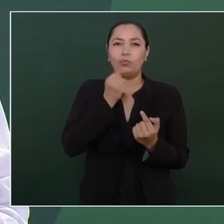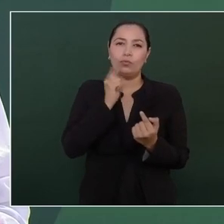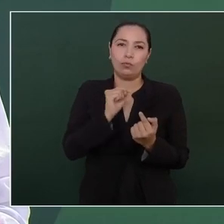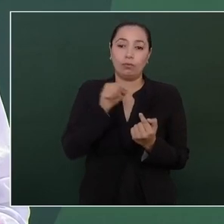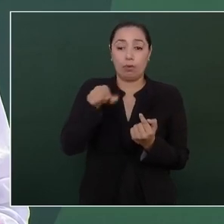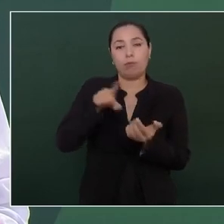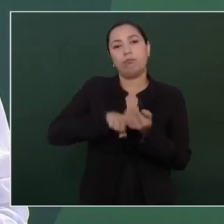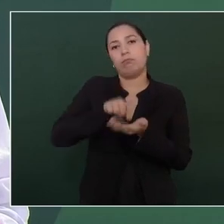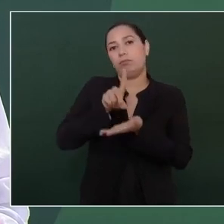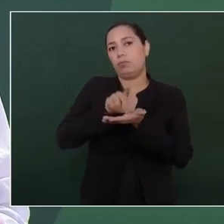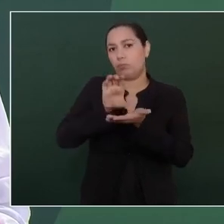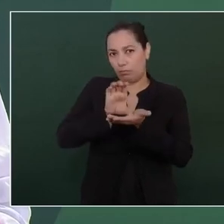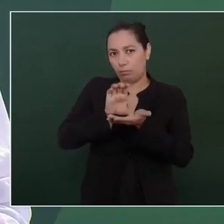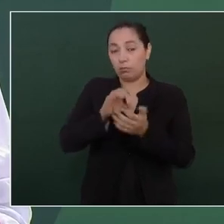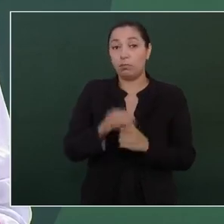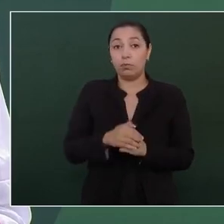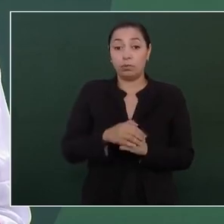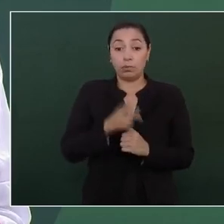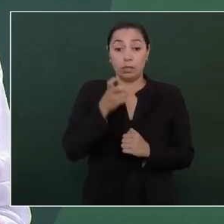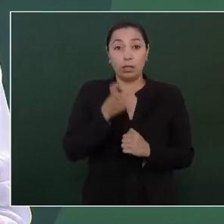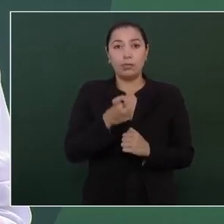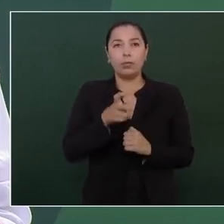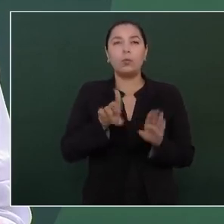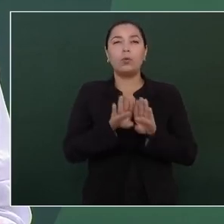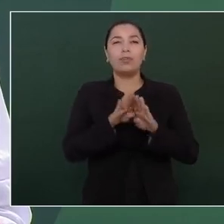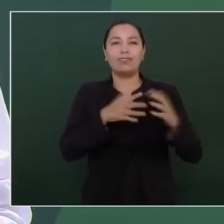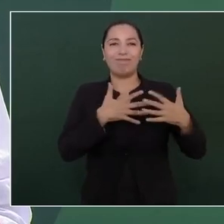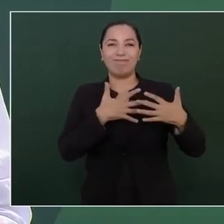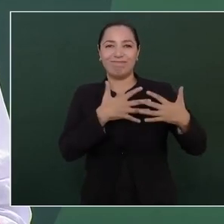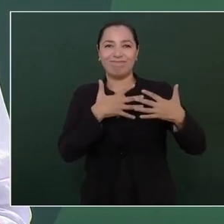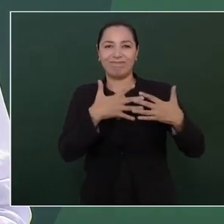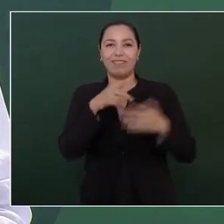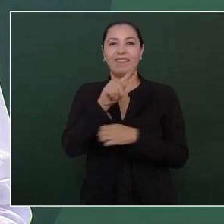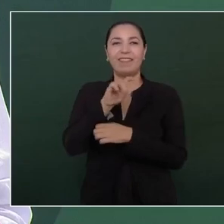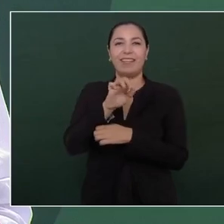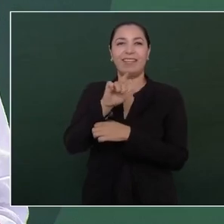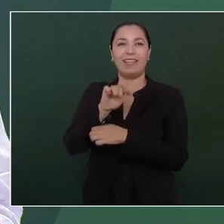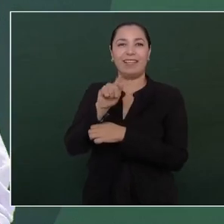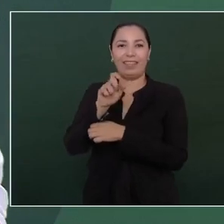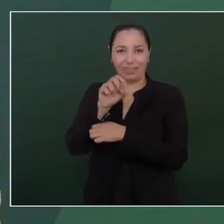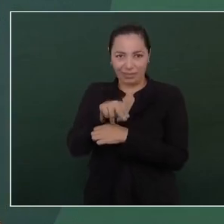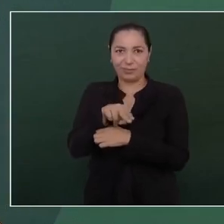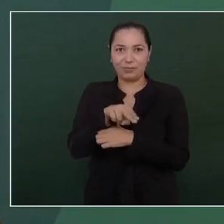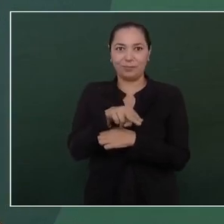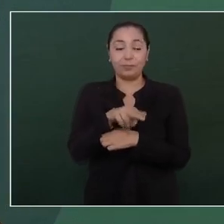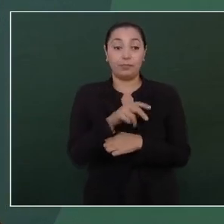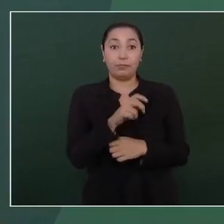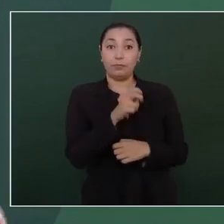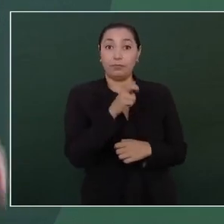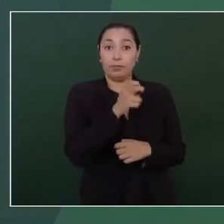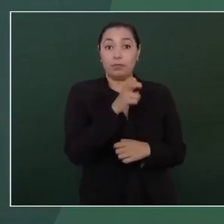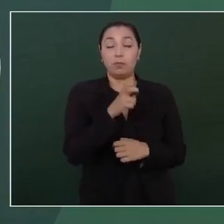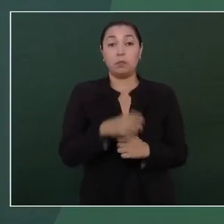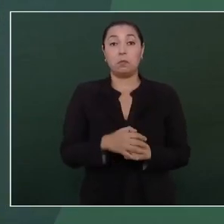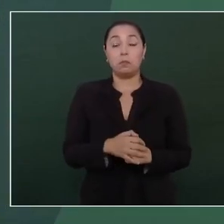discapacidad, esto con Teletón. Sí.